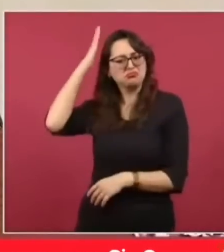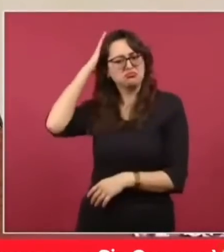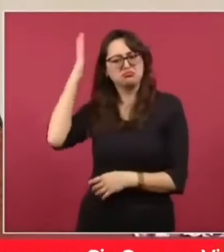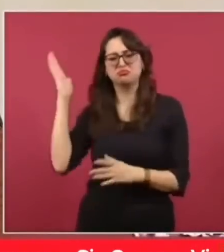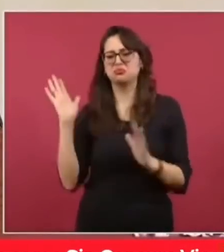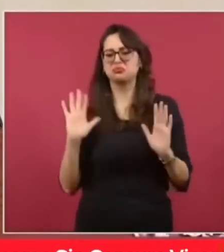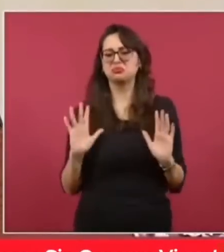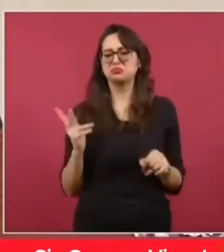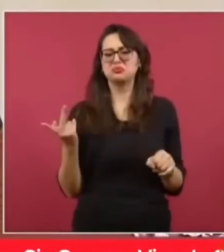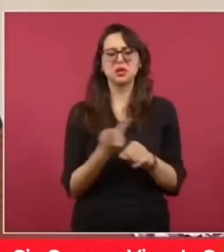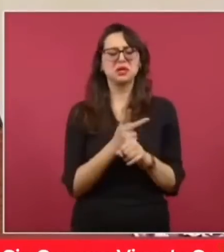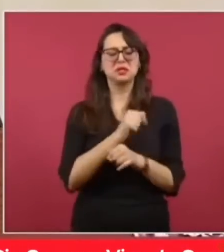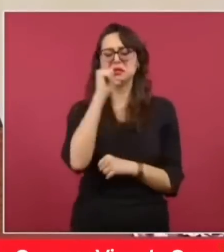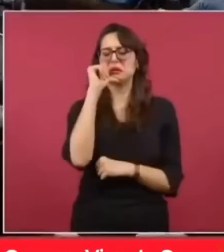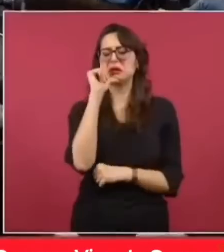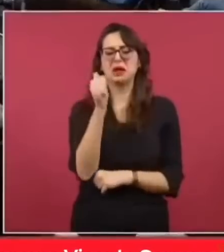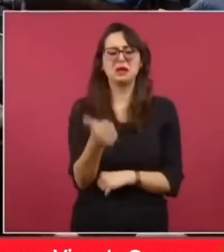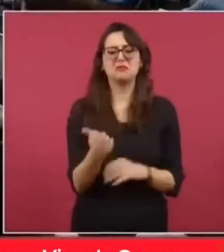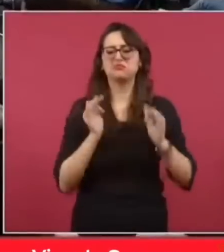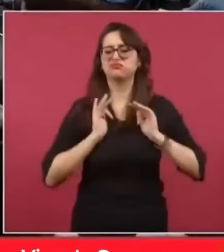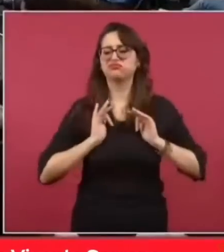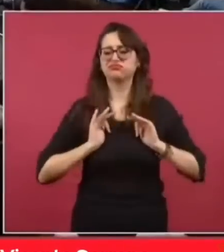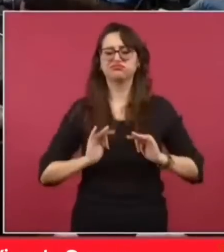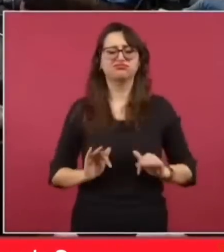de béisbol.